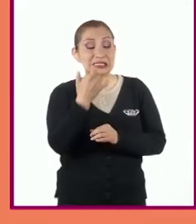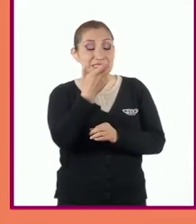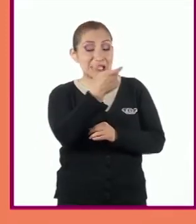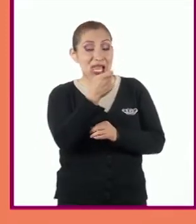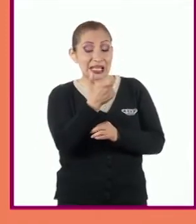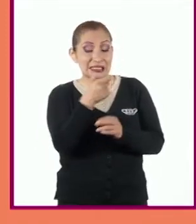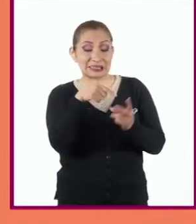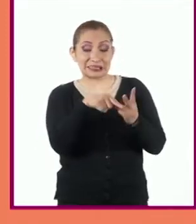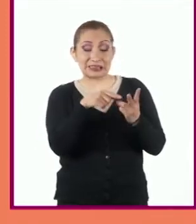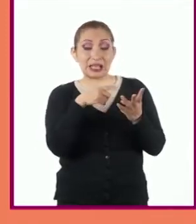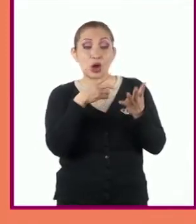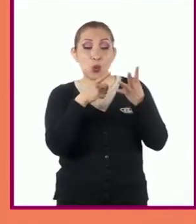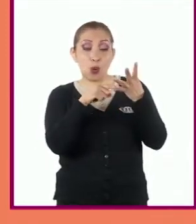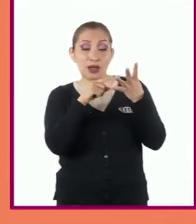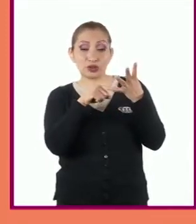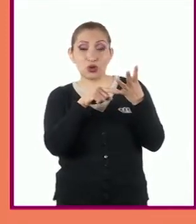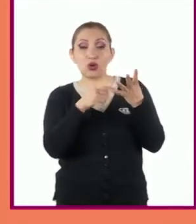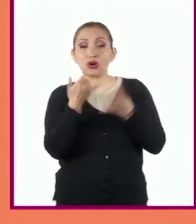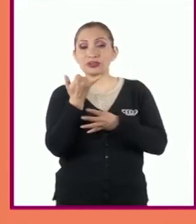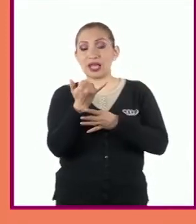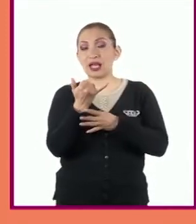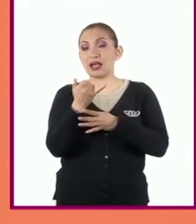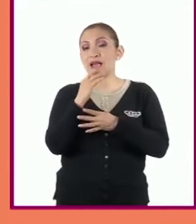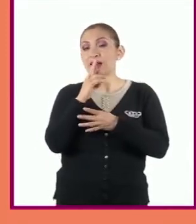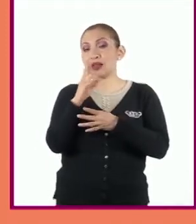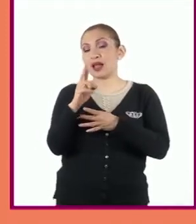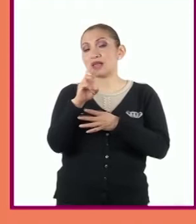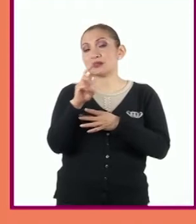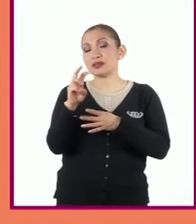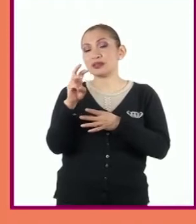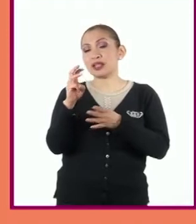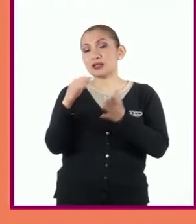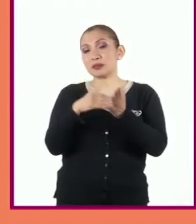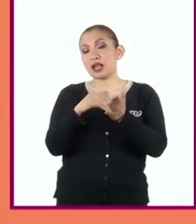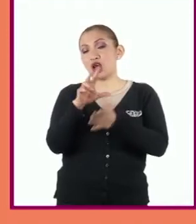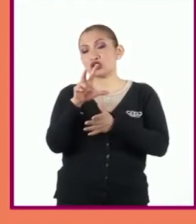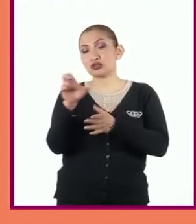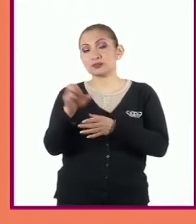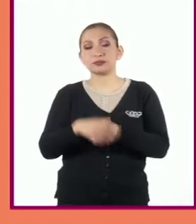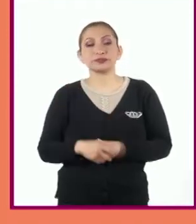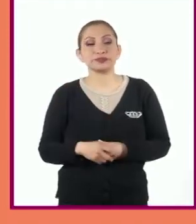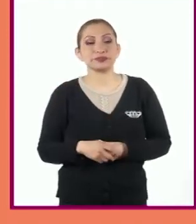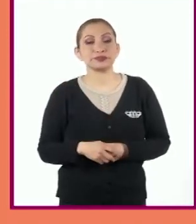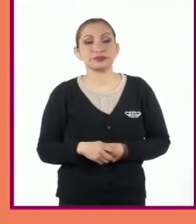X es igual a 4, Y es igual a 3800.